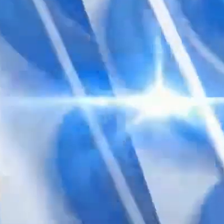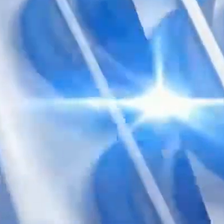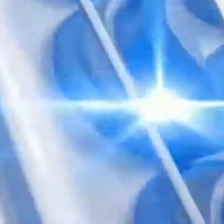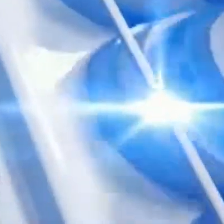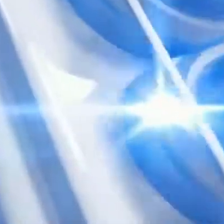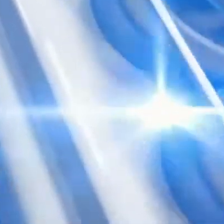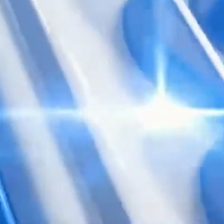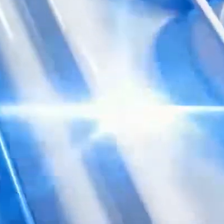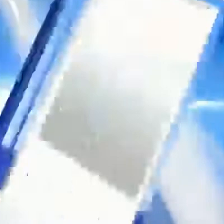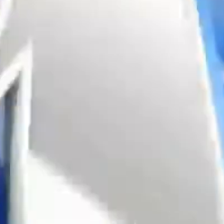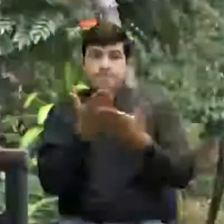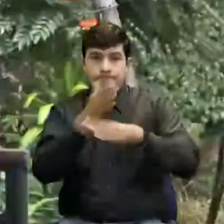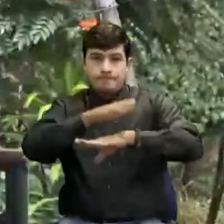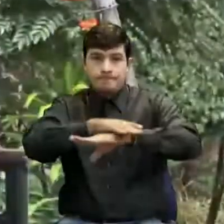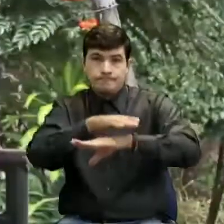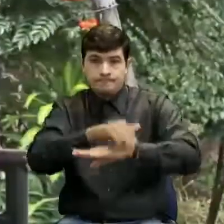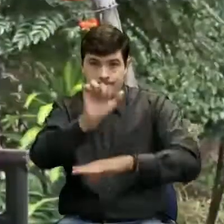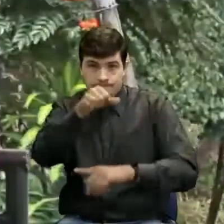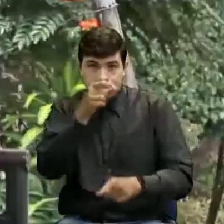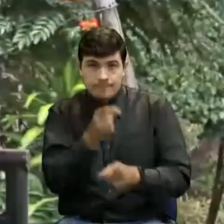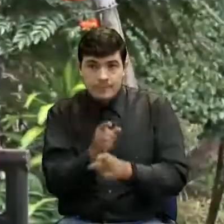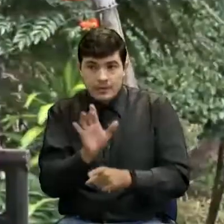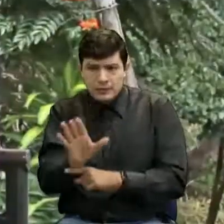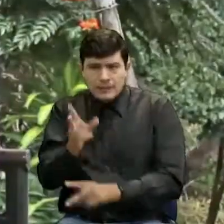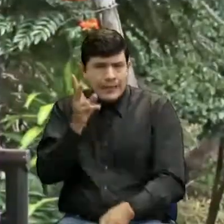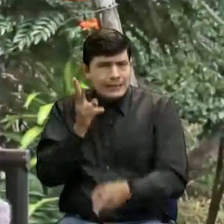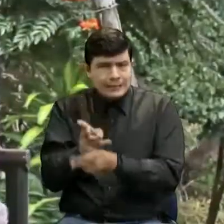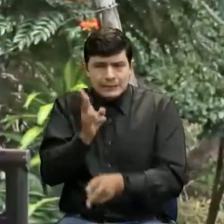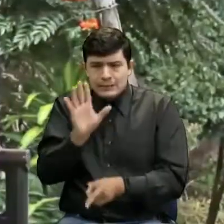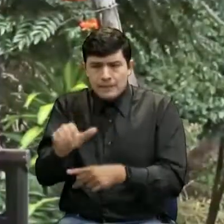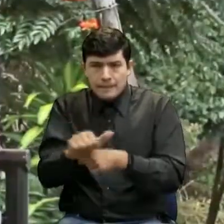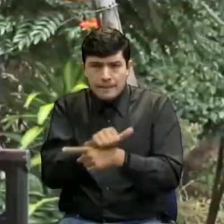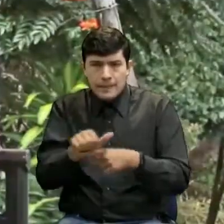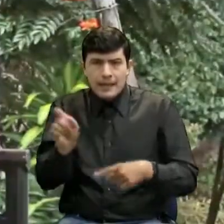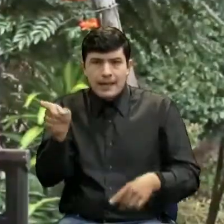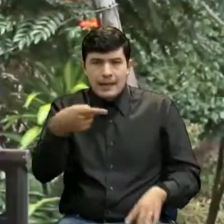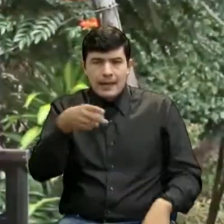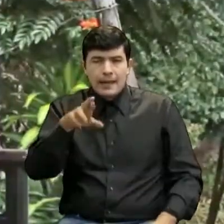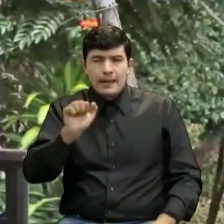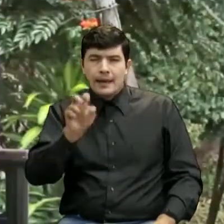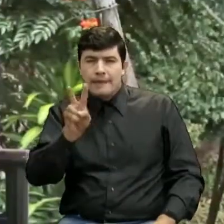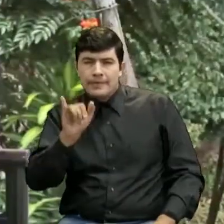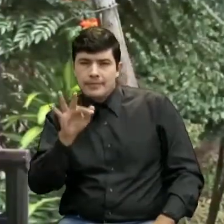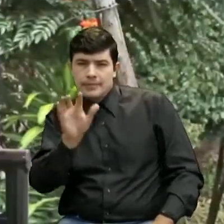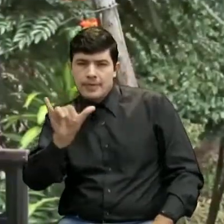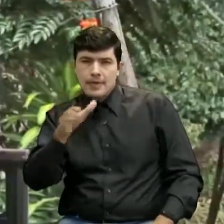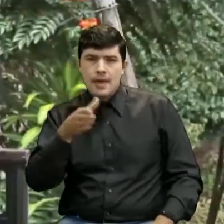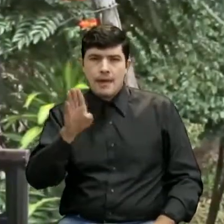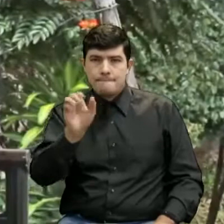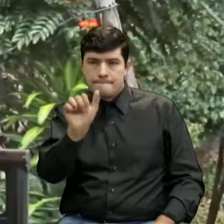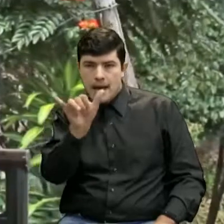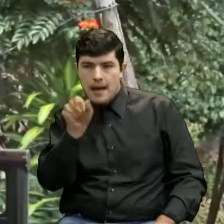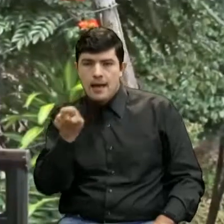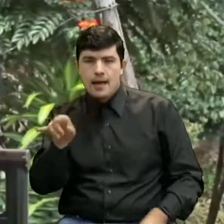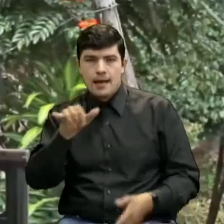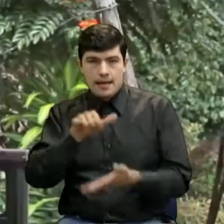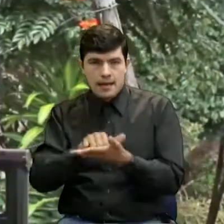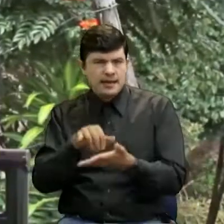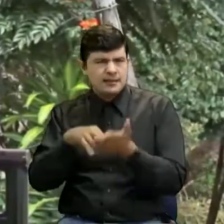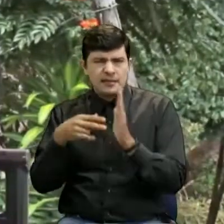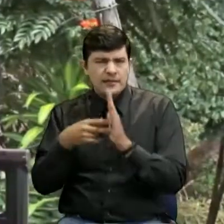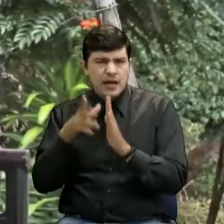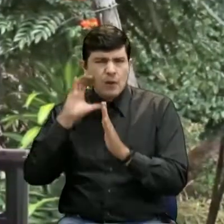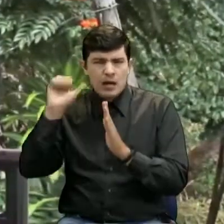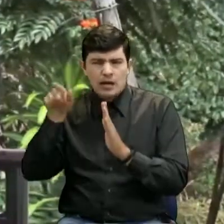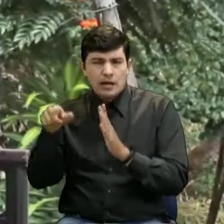si es muy buenas tardes pues mire esta peligrosa práctica del gravity bike que están adoptando los jóvenes en el municipio de ocaña consiste